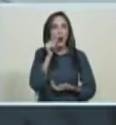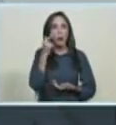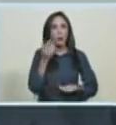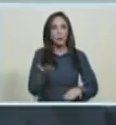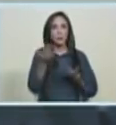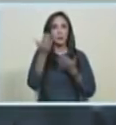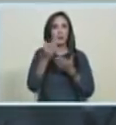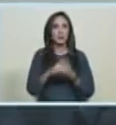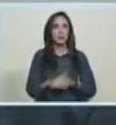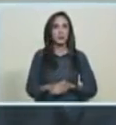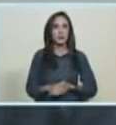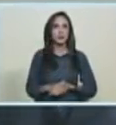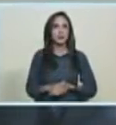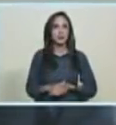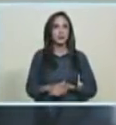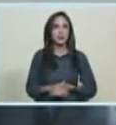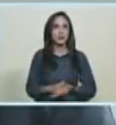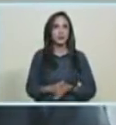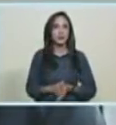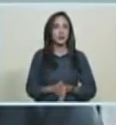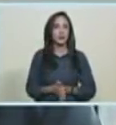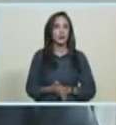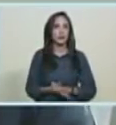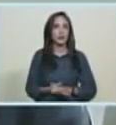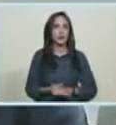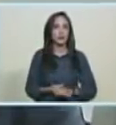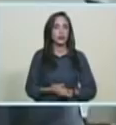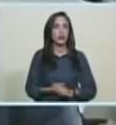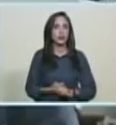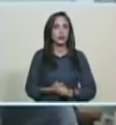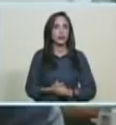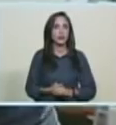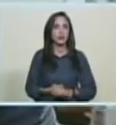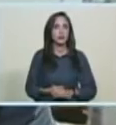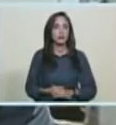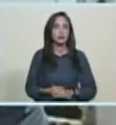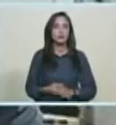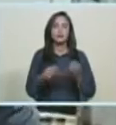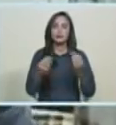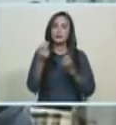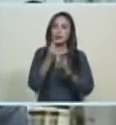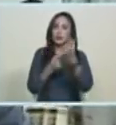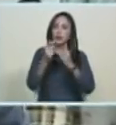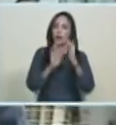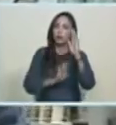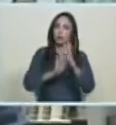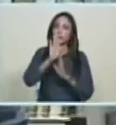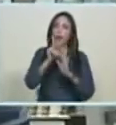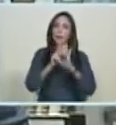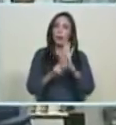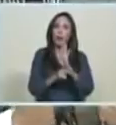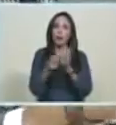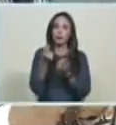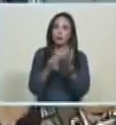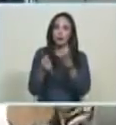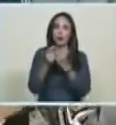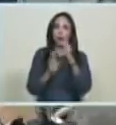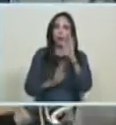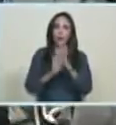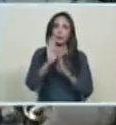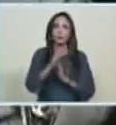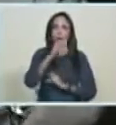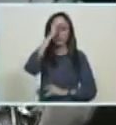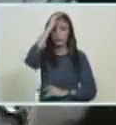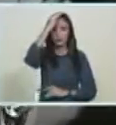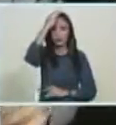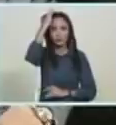llevar adelante el programa de equilibrios en el marco del programa de recuperación económica. Bienvenido, compañero,